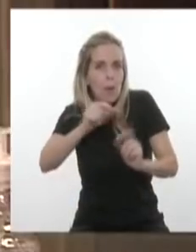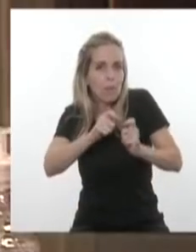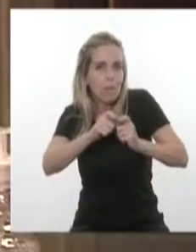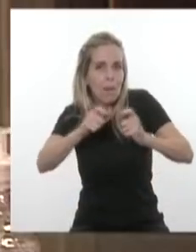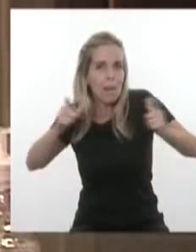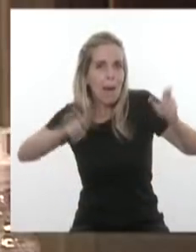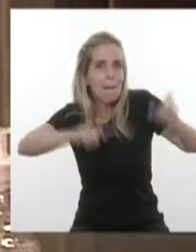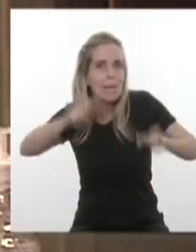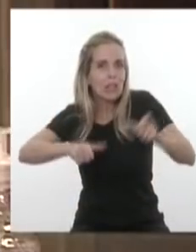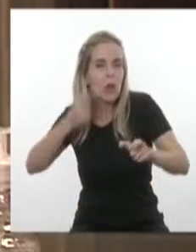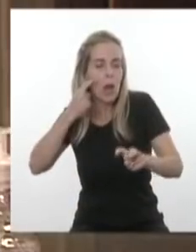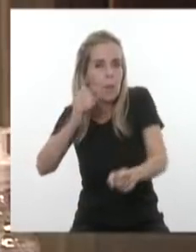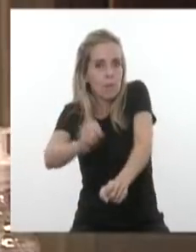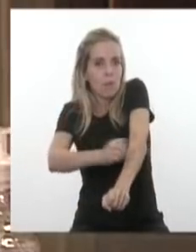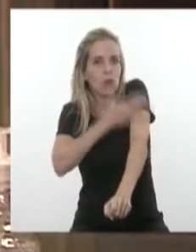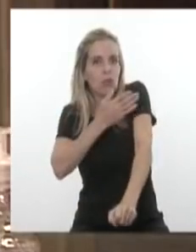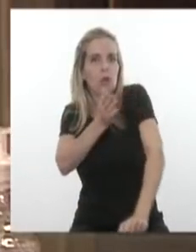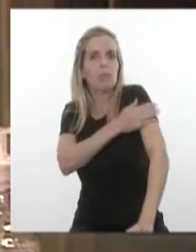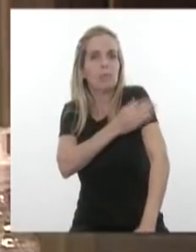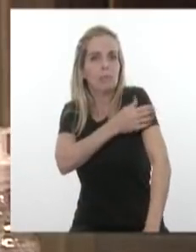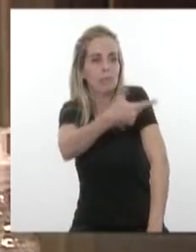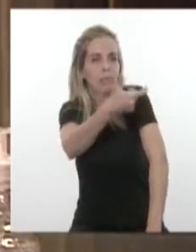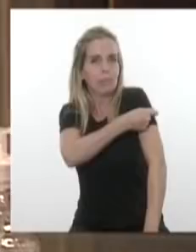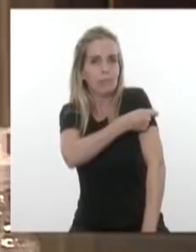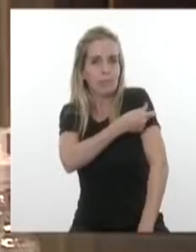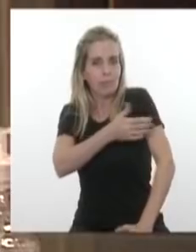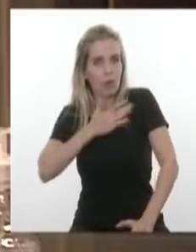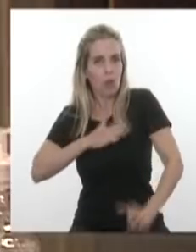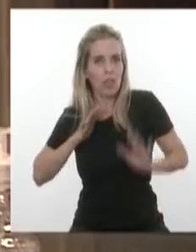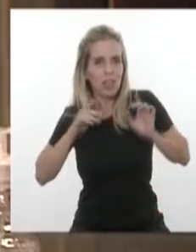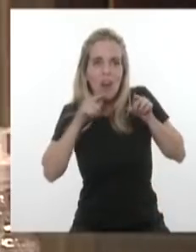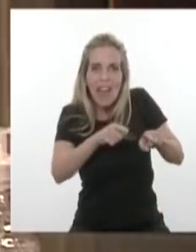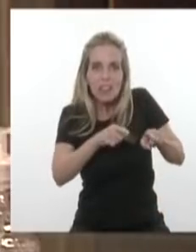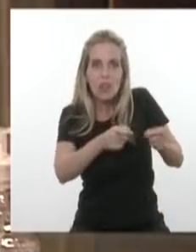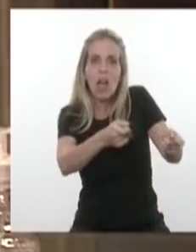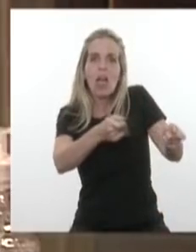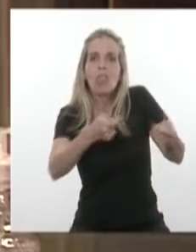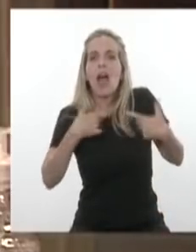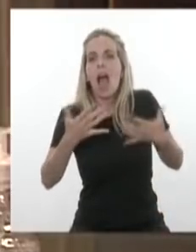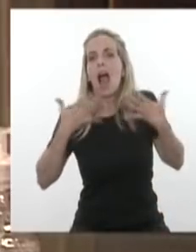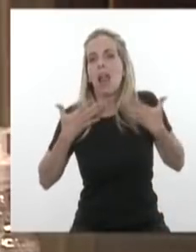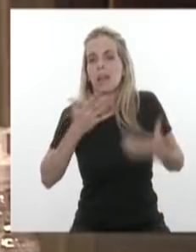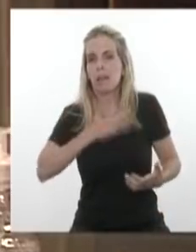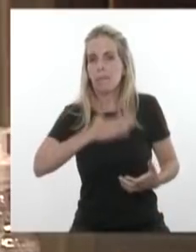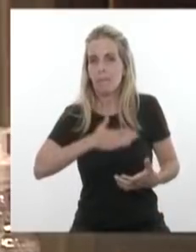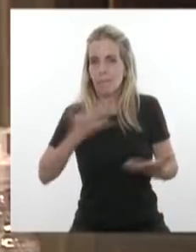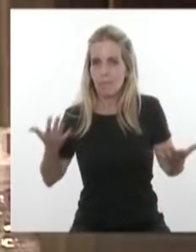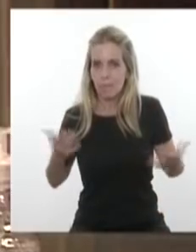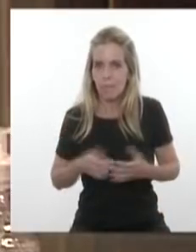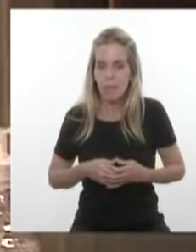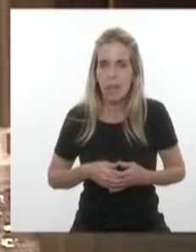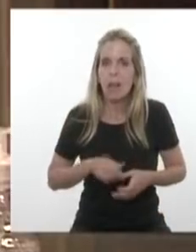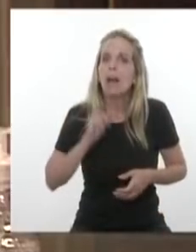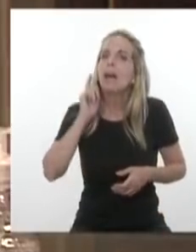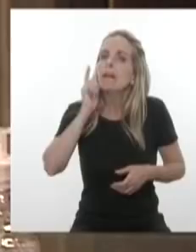el brazo con emoción y satisfacción eso nos causa una enorme alegría también